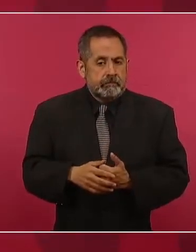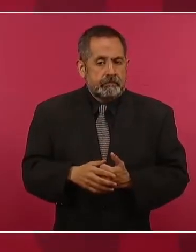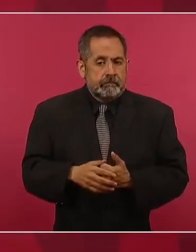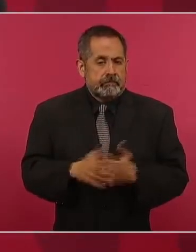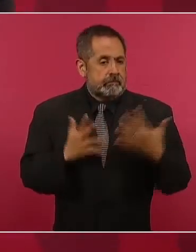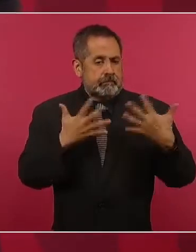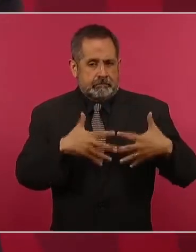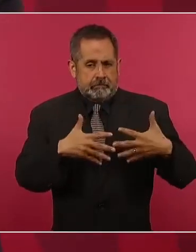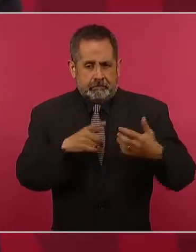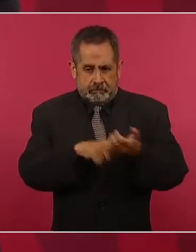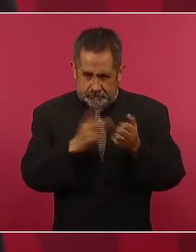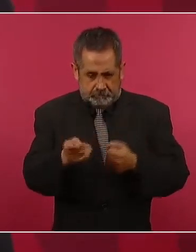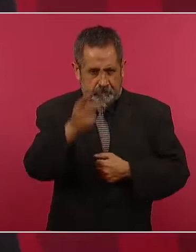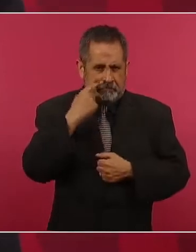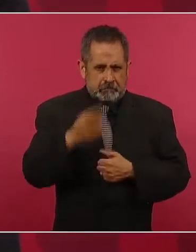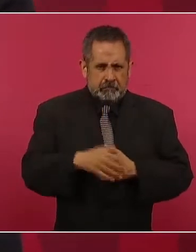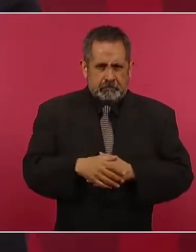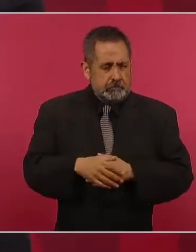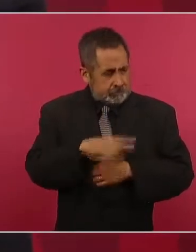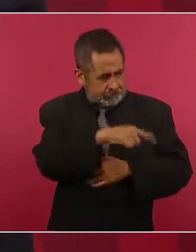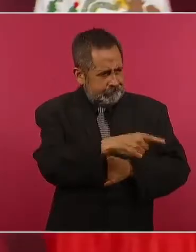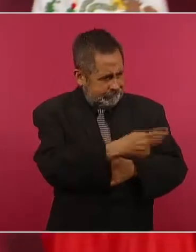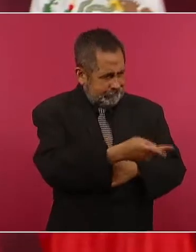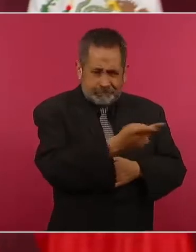Teletón, estos médicos,